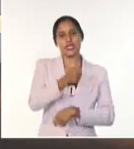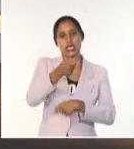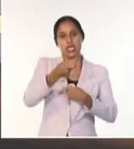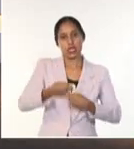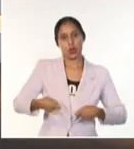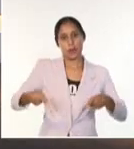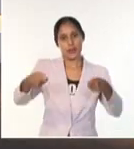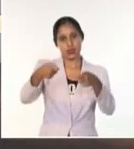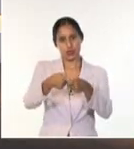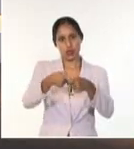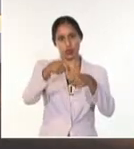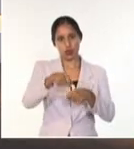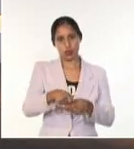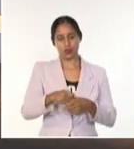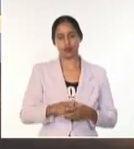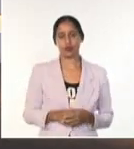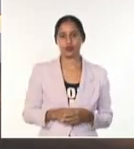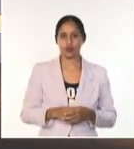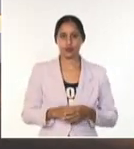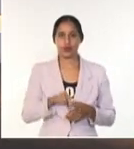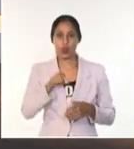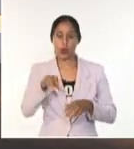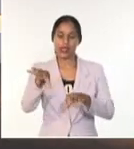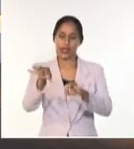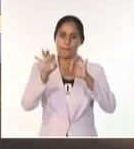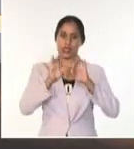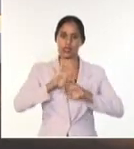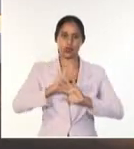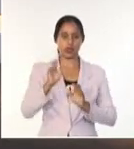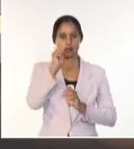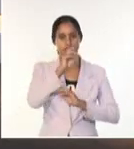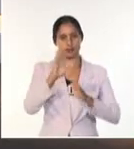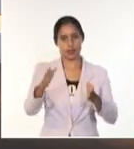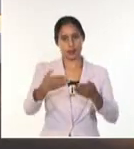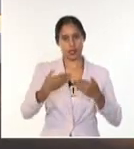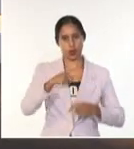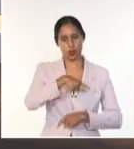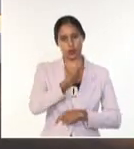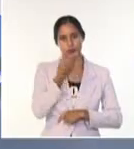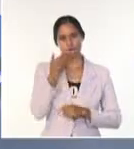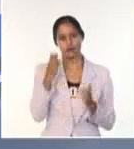Antonio Aponte de la UNIAC. Con esta invitación finalizan las culturales. Tenga una feliz noche.